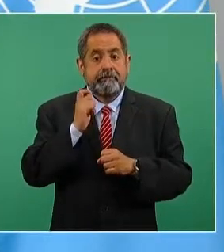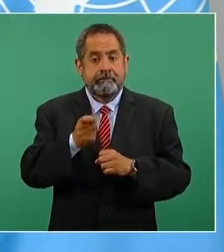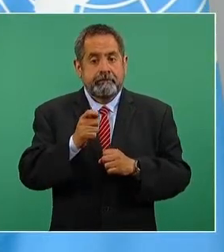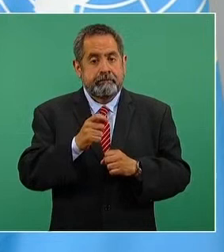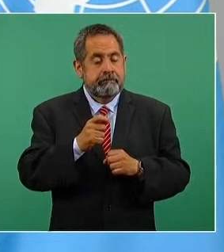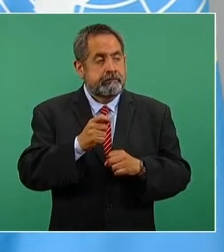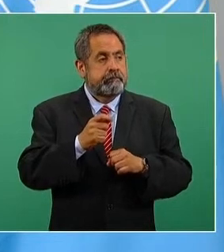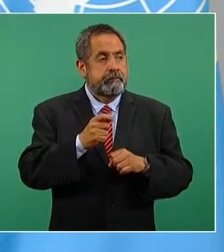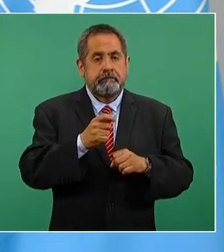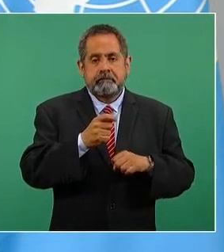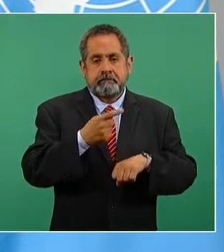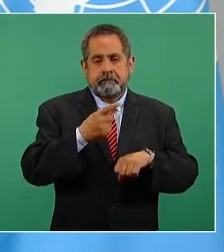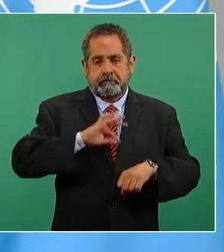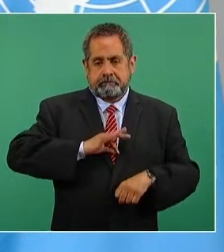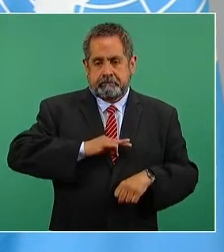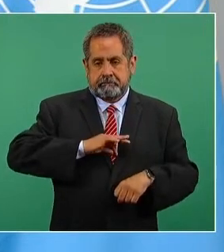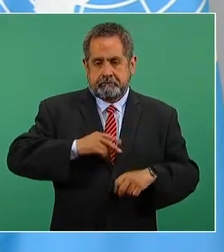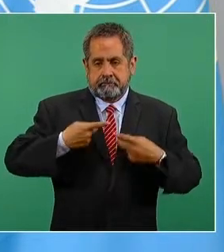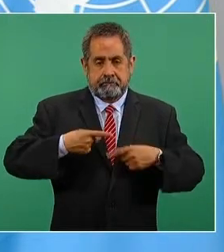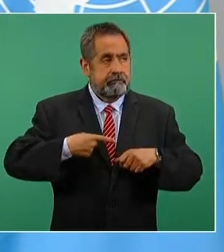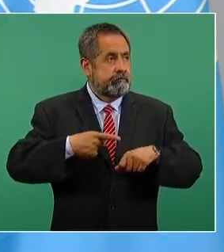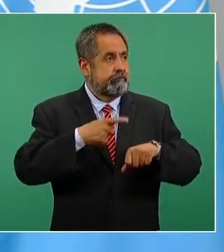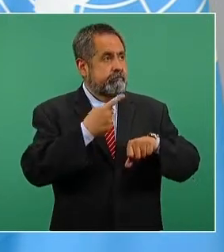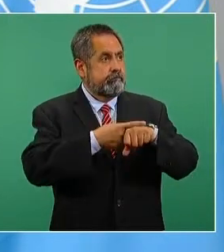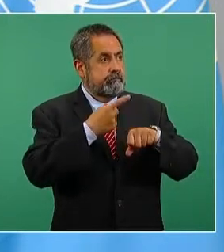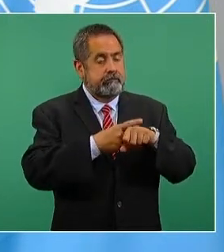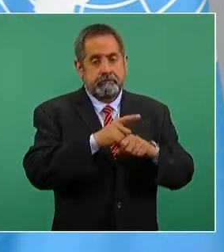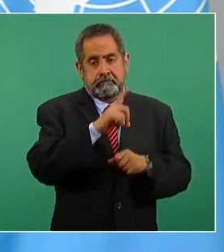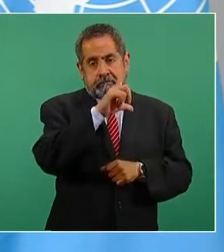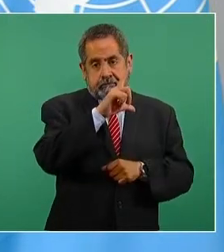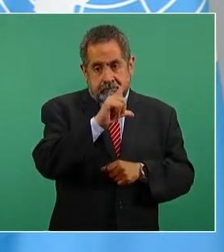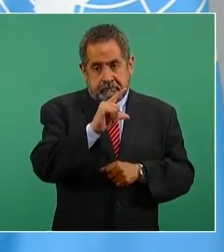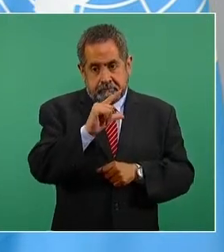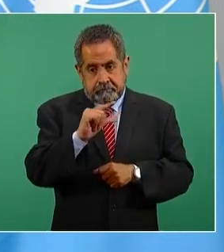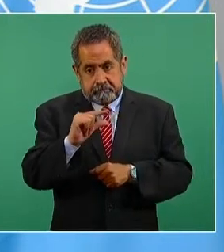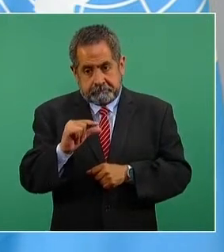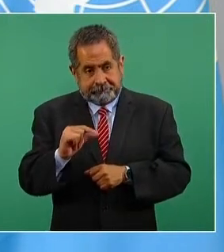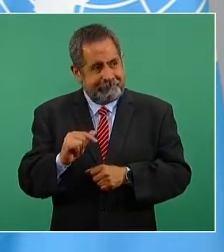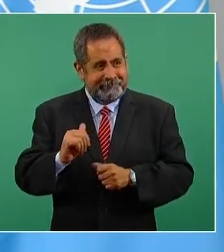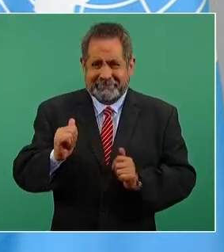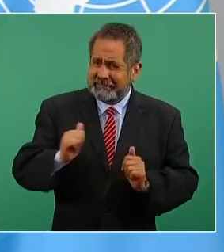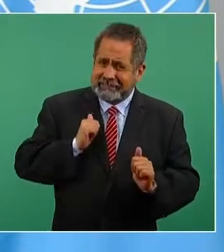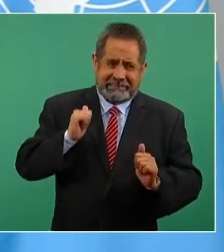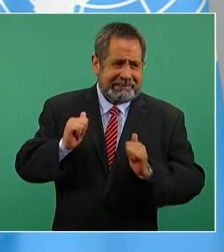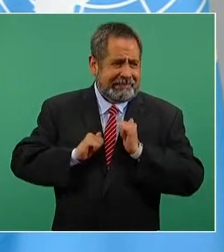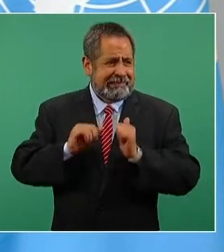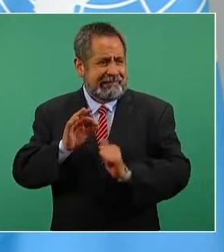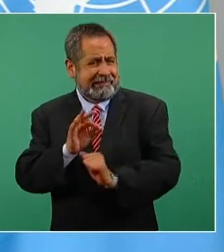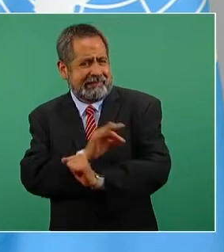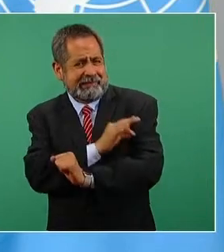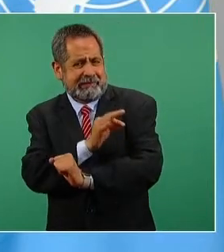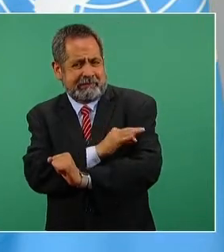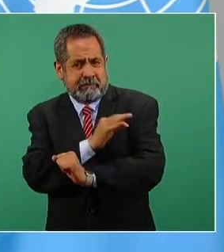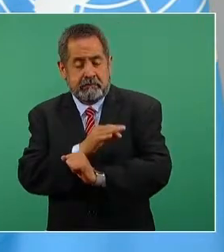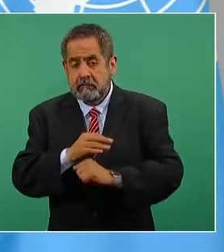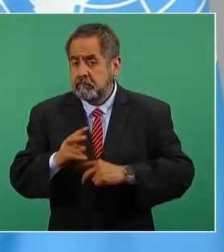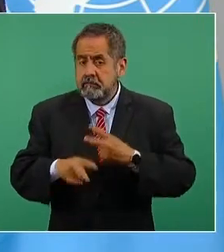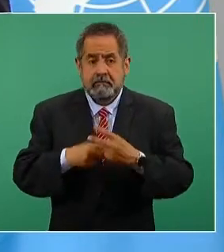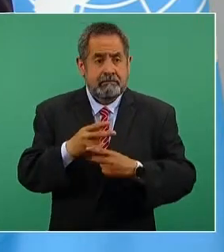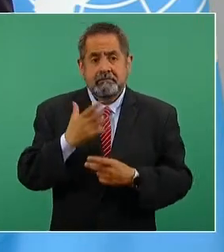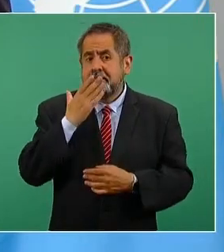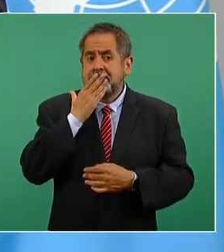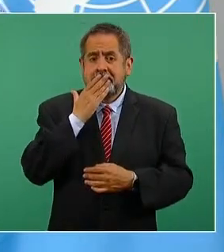está bajando el contagio para vacunar y nos están saliendo bien las